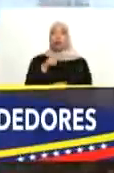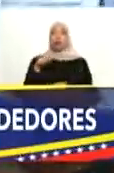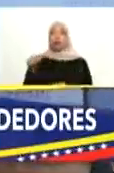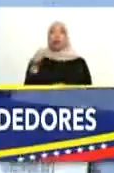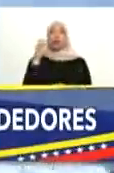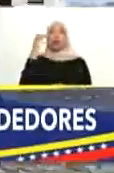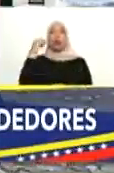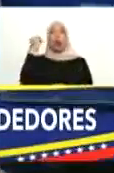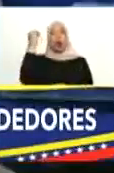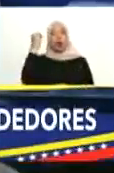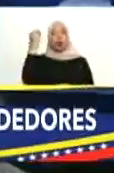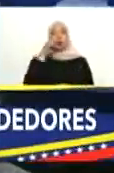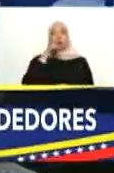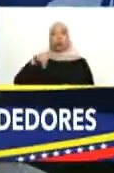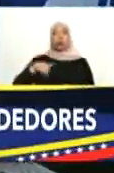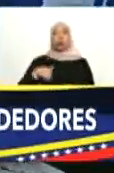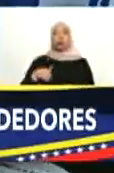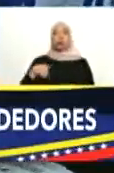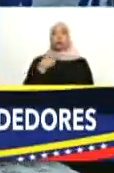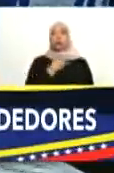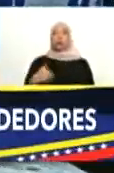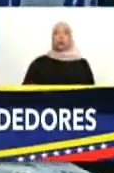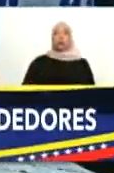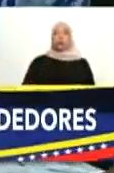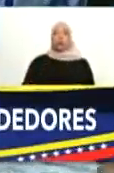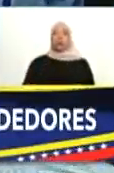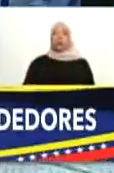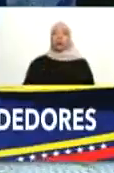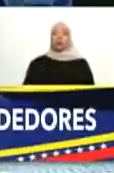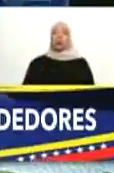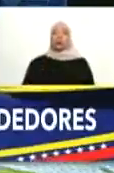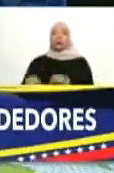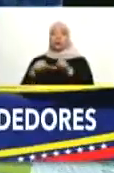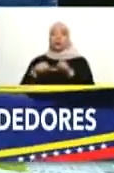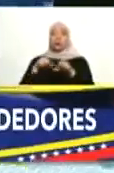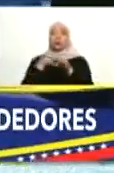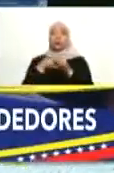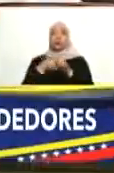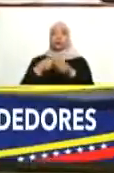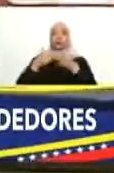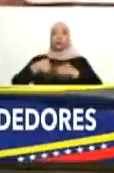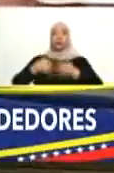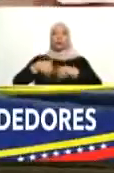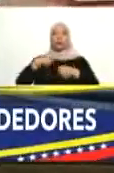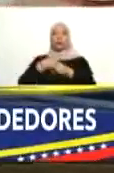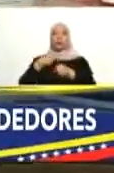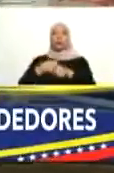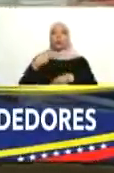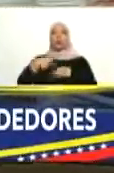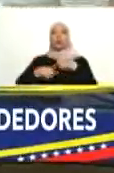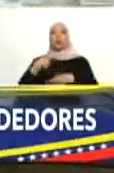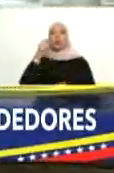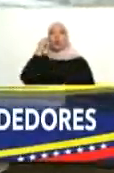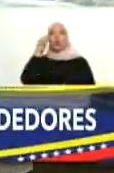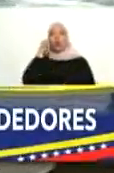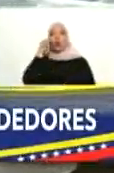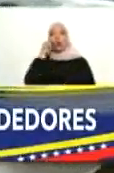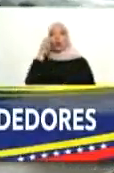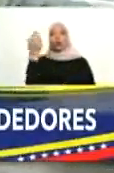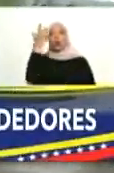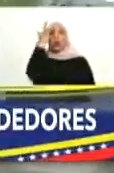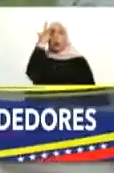creatividad de la gente. Así que, bueno, presidente, son varias combinaciones, son los emprendedores, es la promoción del turismo, son los